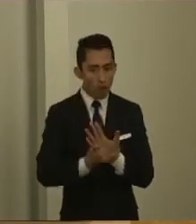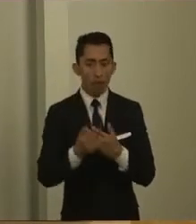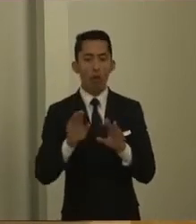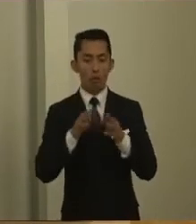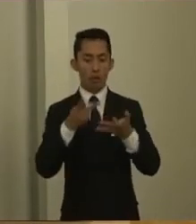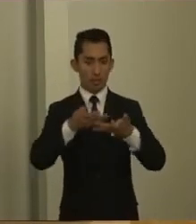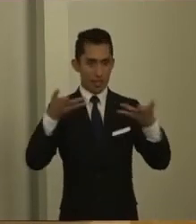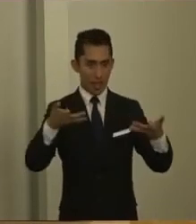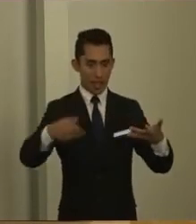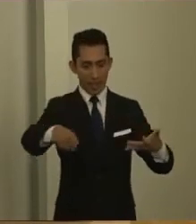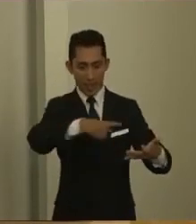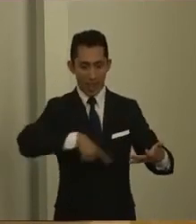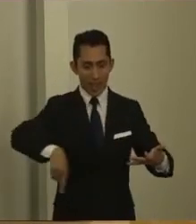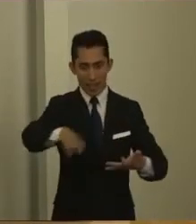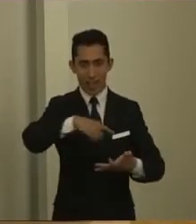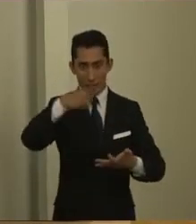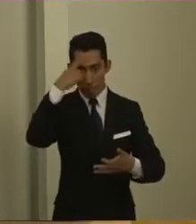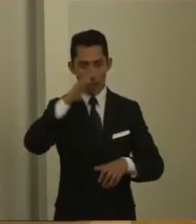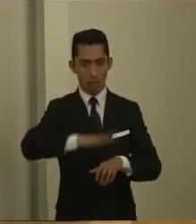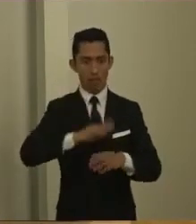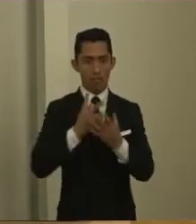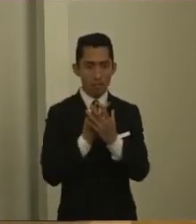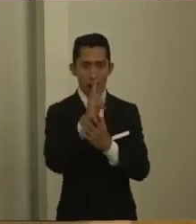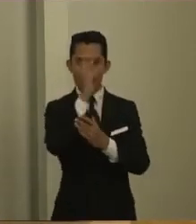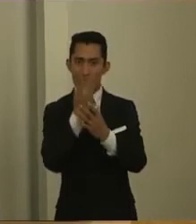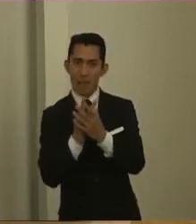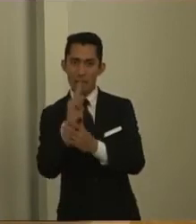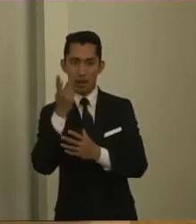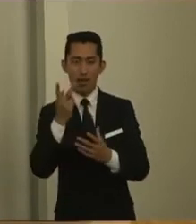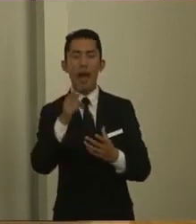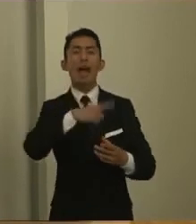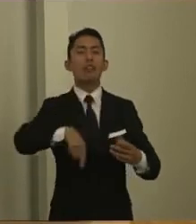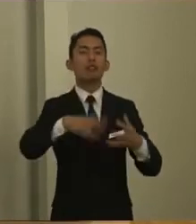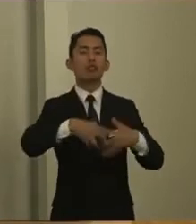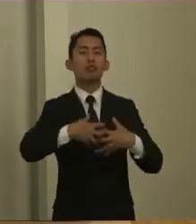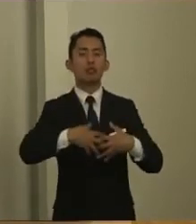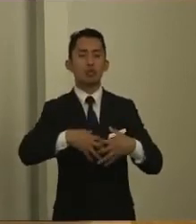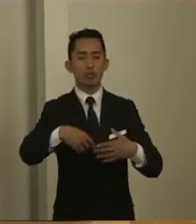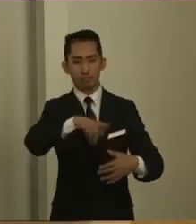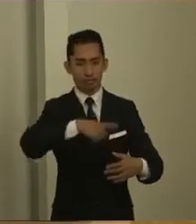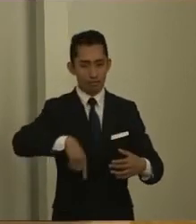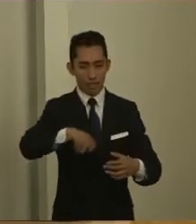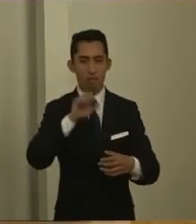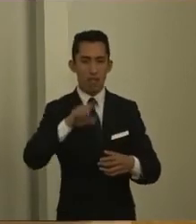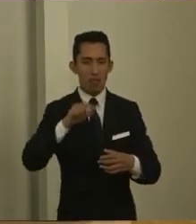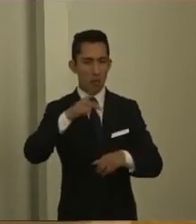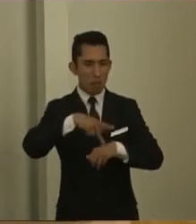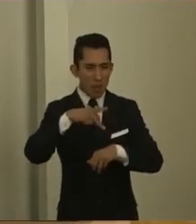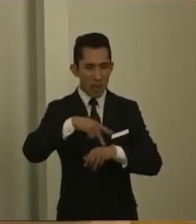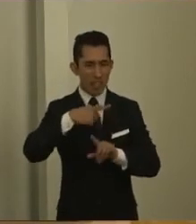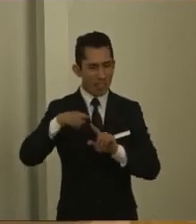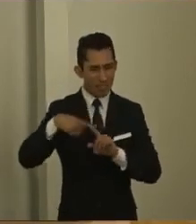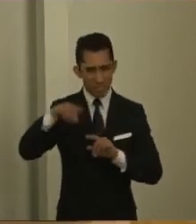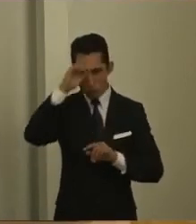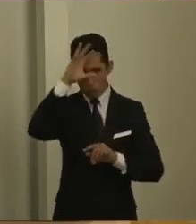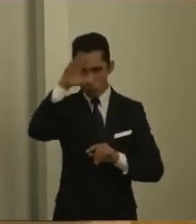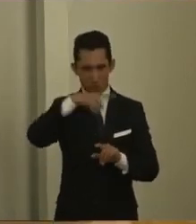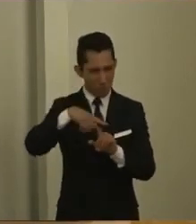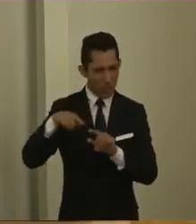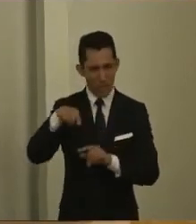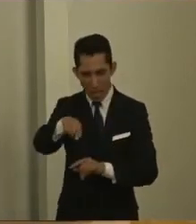para la construcción de paz frank plantas hidroeléctricas la explotación minera reacomodos de poblaciones